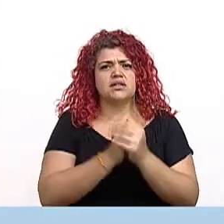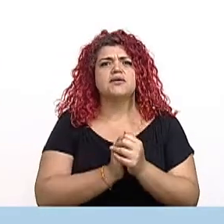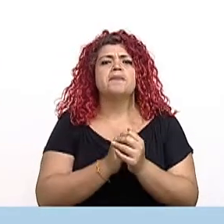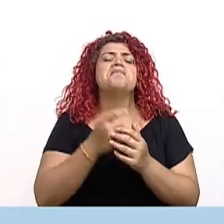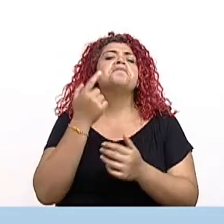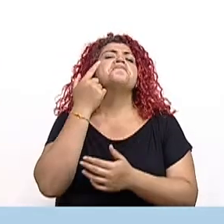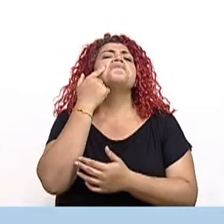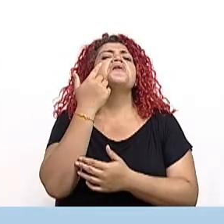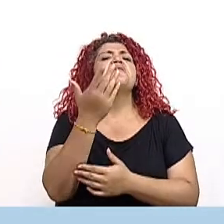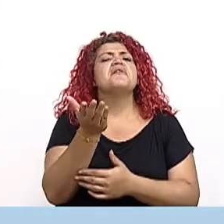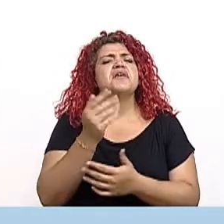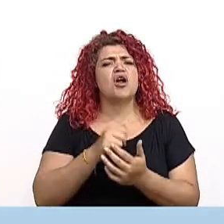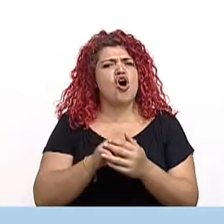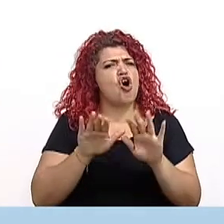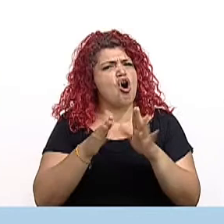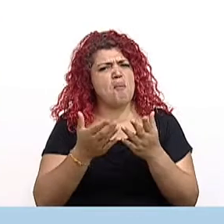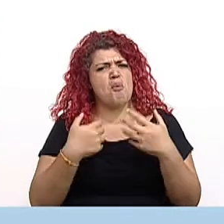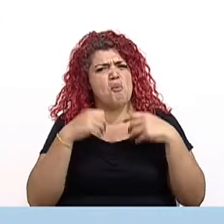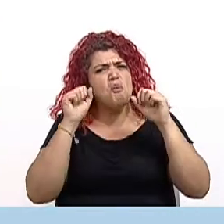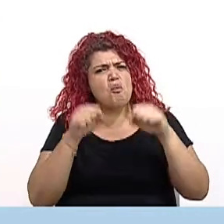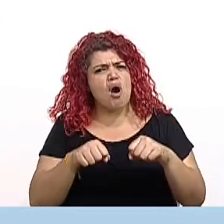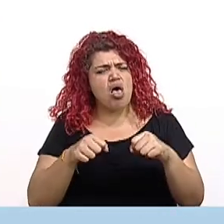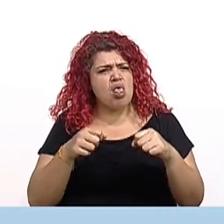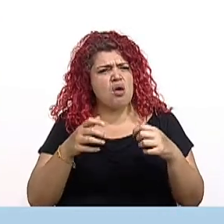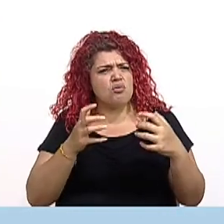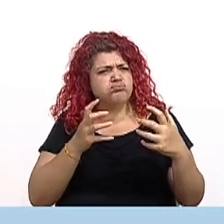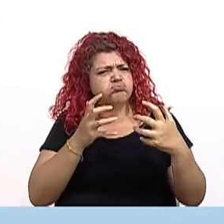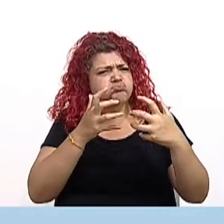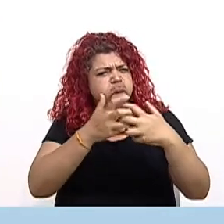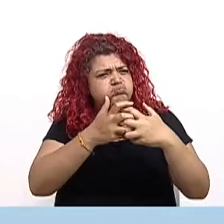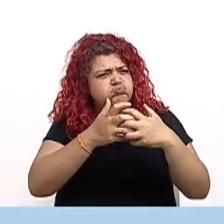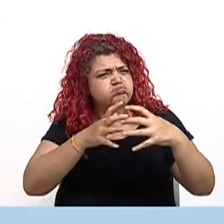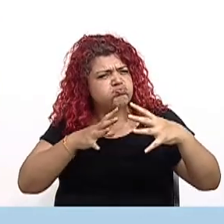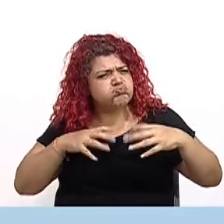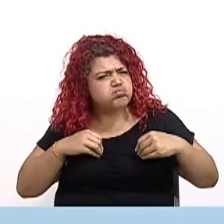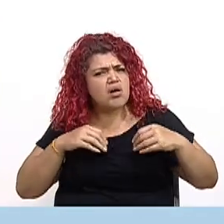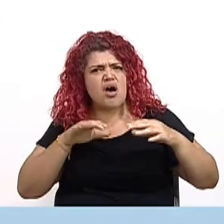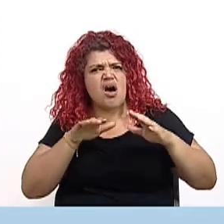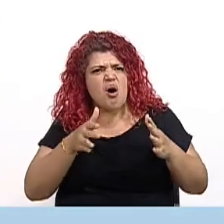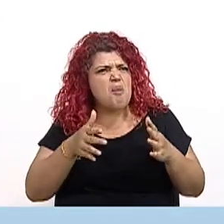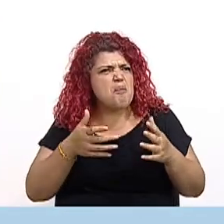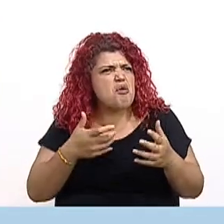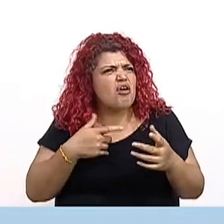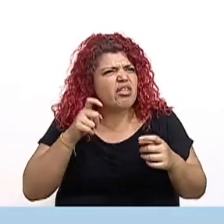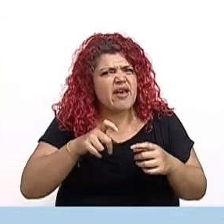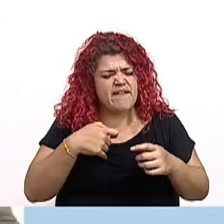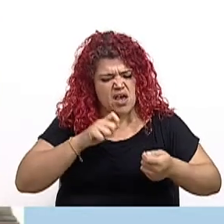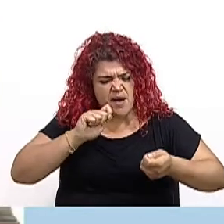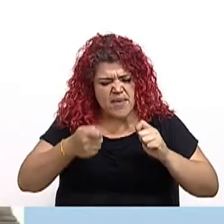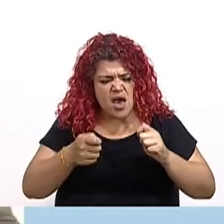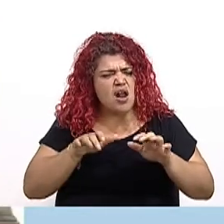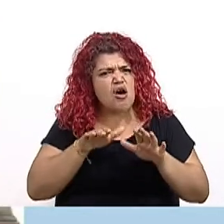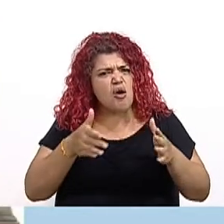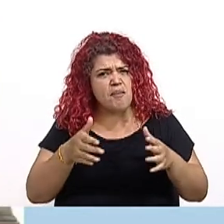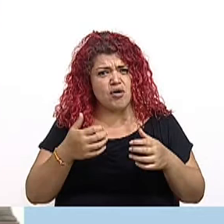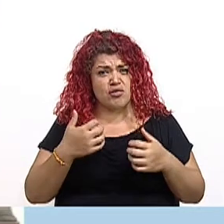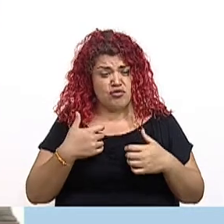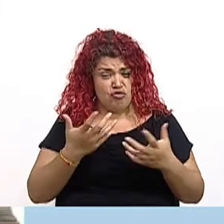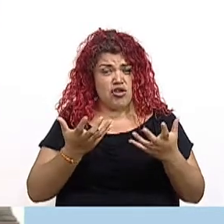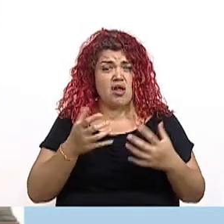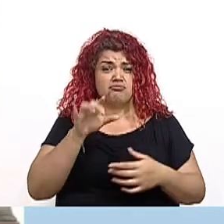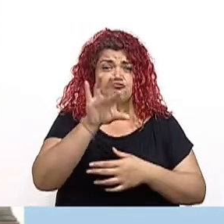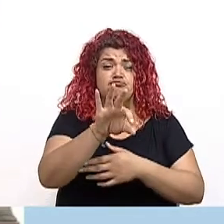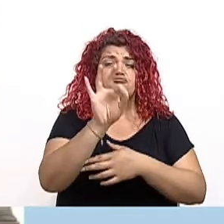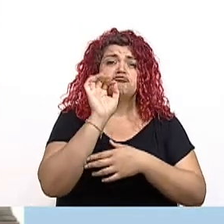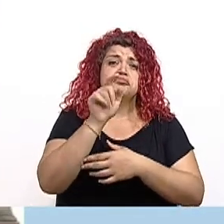precisamente cómo podemos adaptarnos, qué tenemos que hacer, qué debemos cambiar. Quiero invitarlos a observar